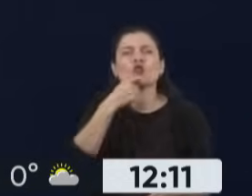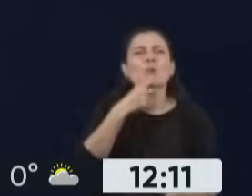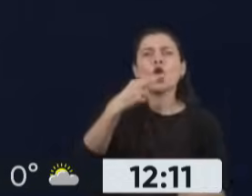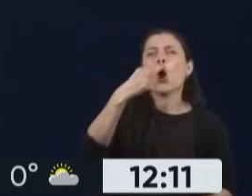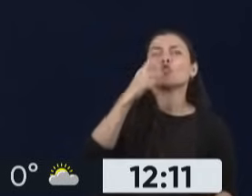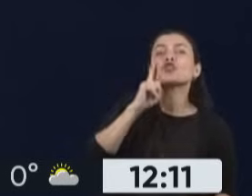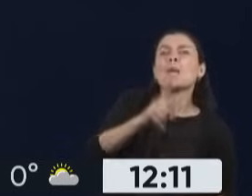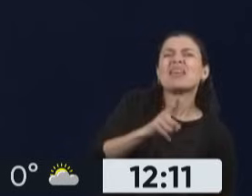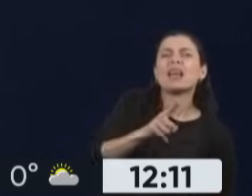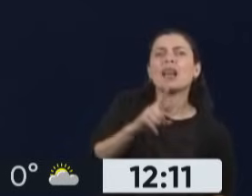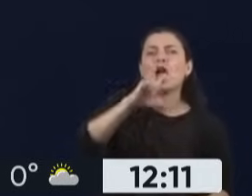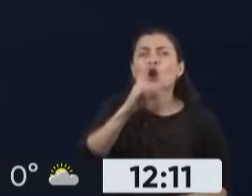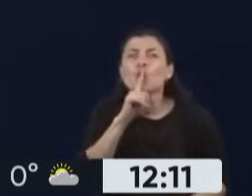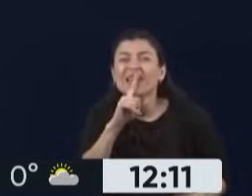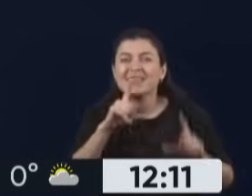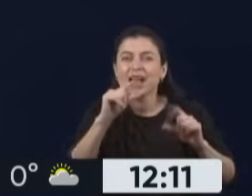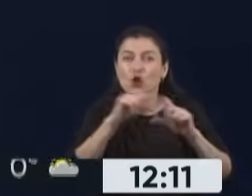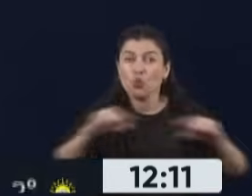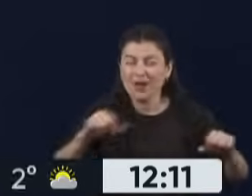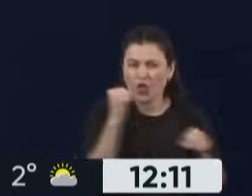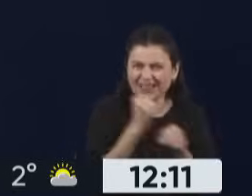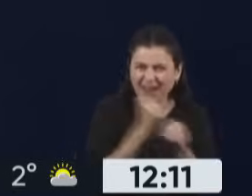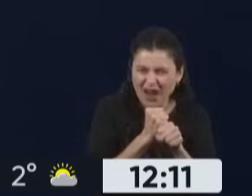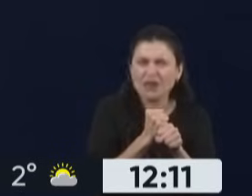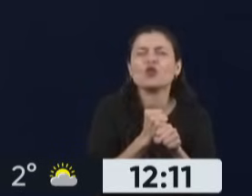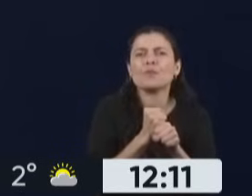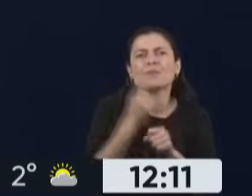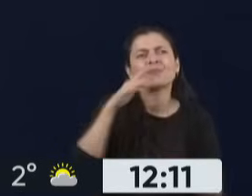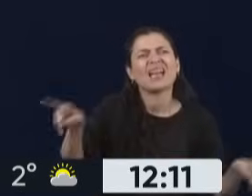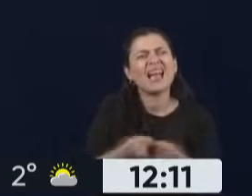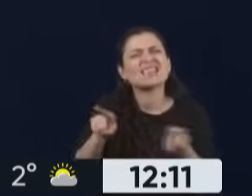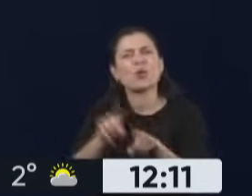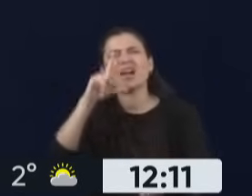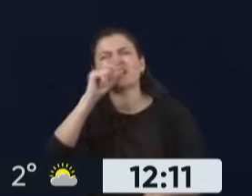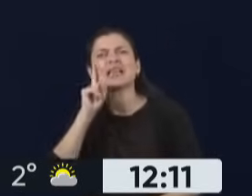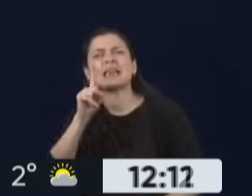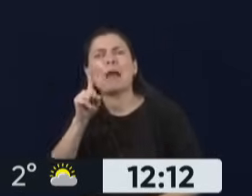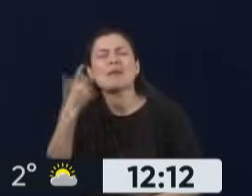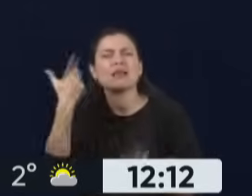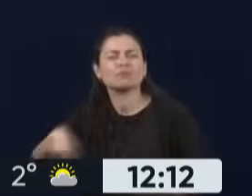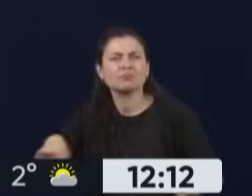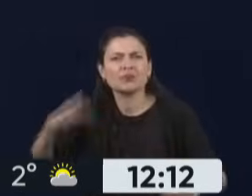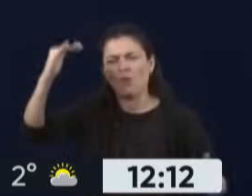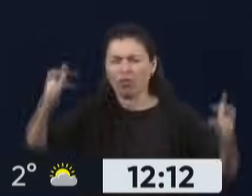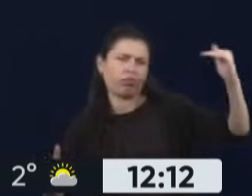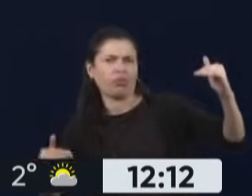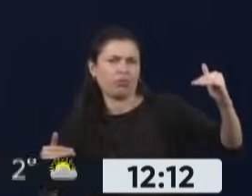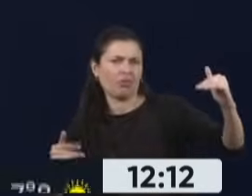recaudación. Entonces, hay evidencia empírica que todo lo que hemos estado haciendo estos últimos 25 años